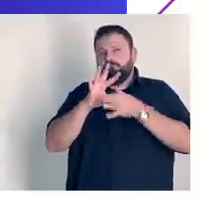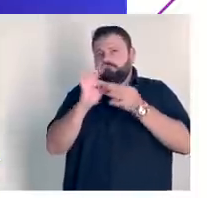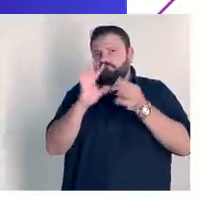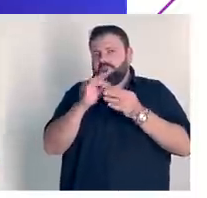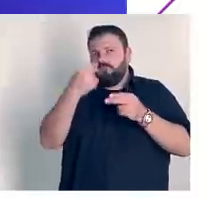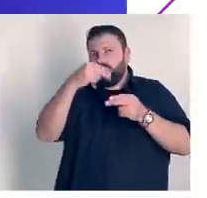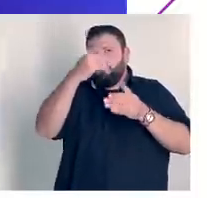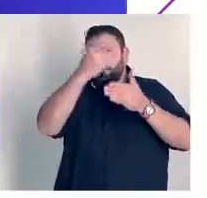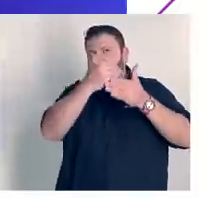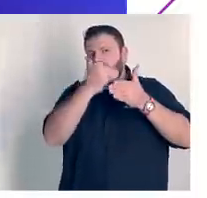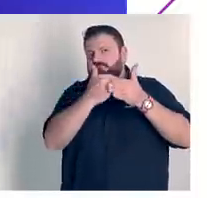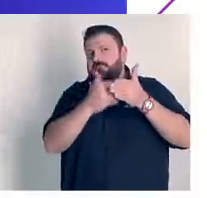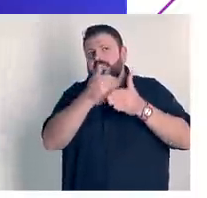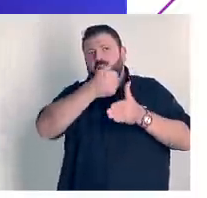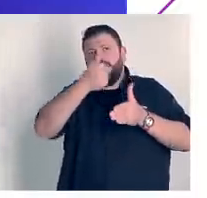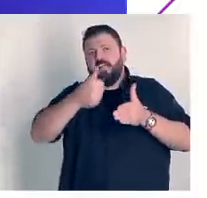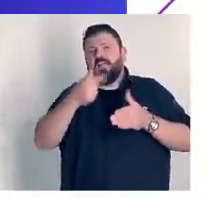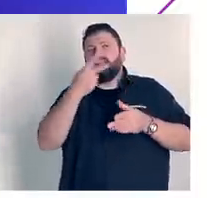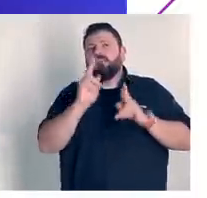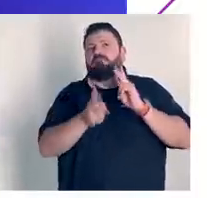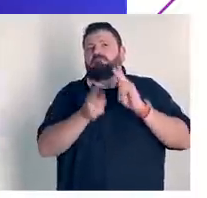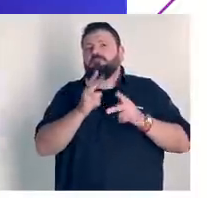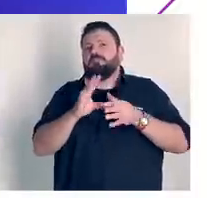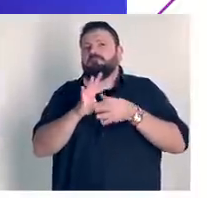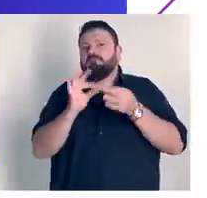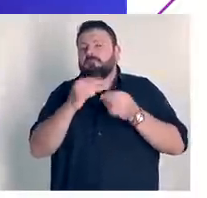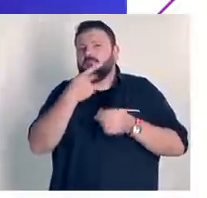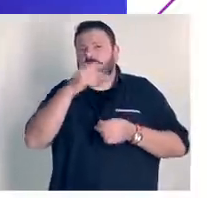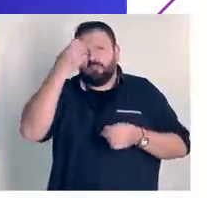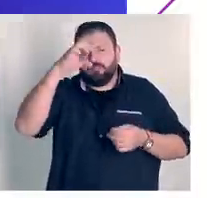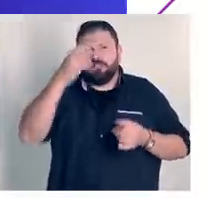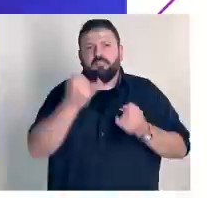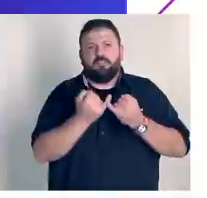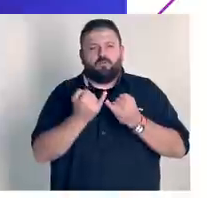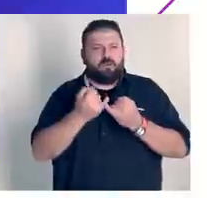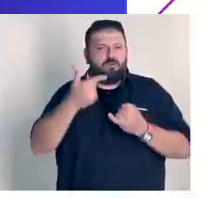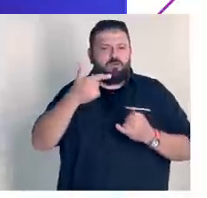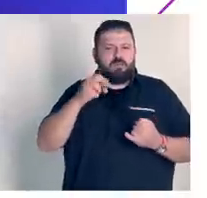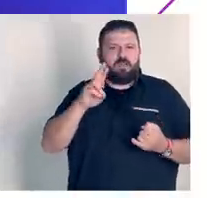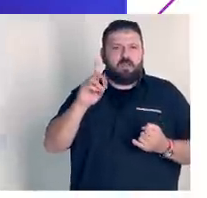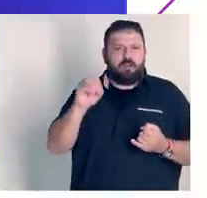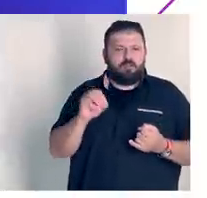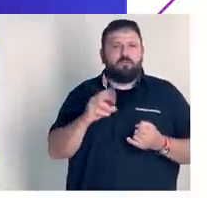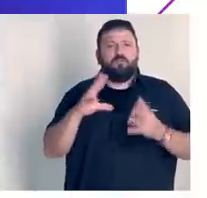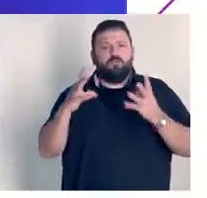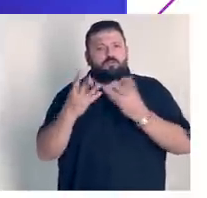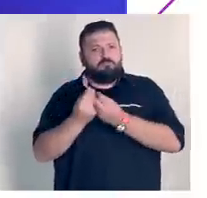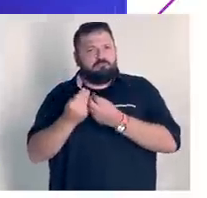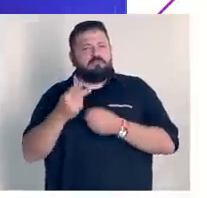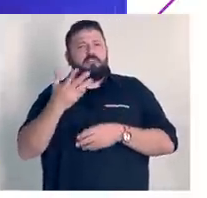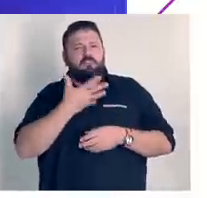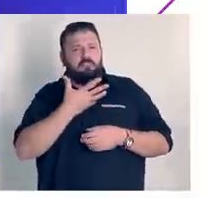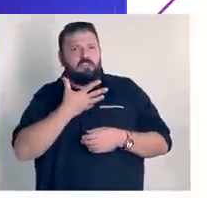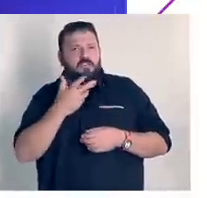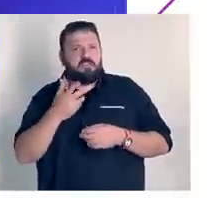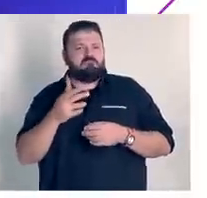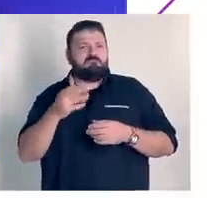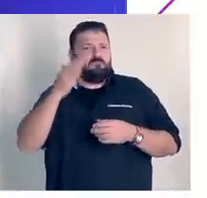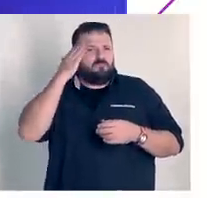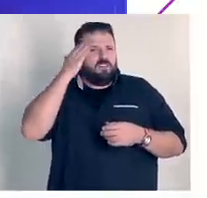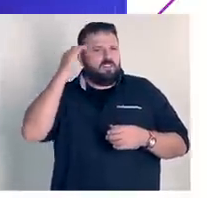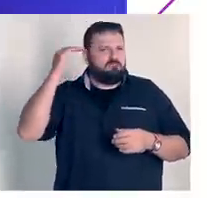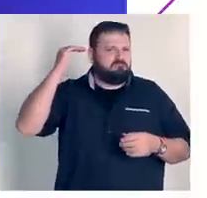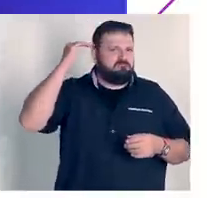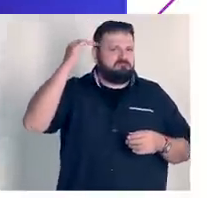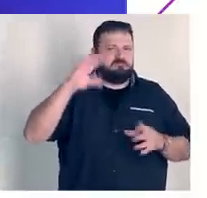panel de empresarios imparables que mueven países en crecimiento, con Gerardo González y Rocío Salinas, ambos Diamante Supreme. Y también Junta